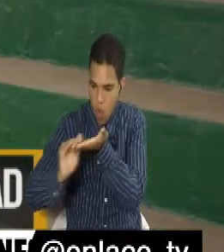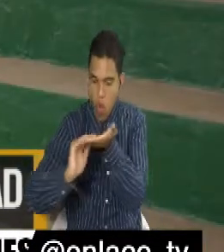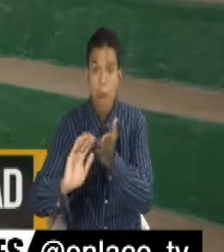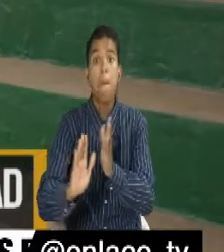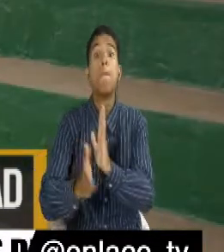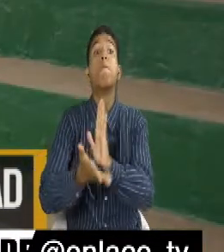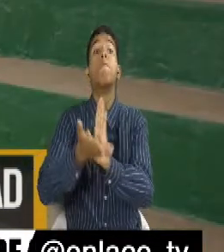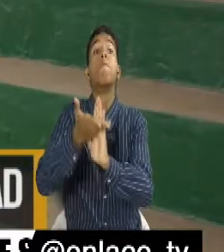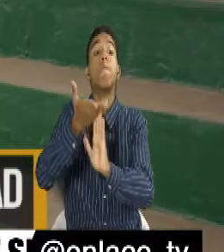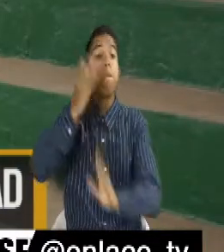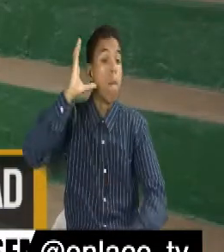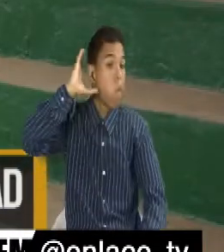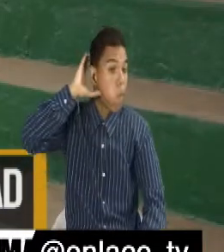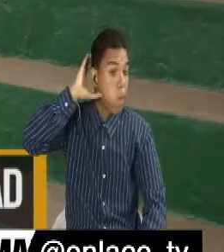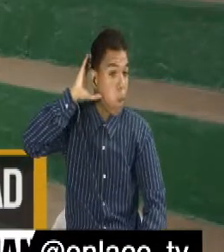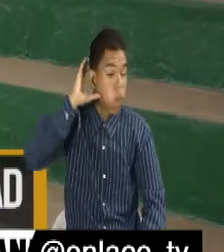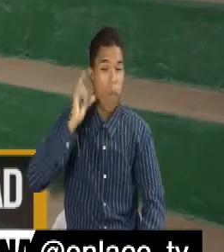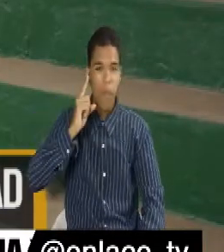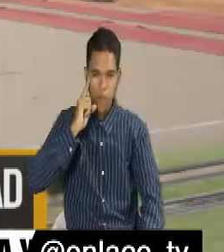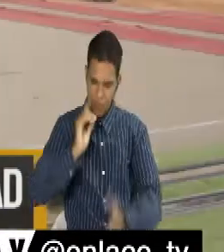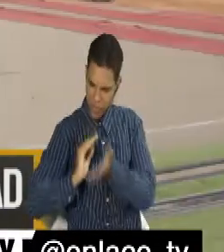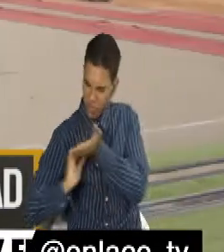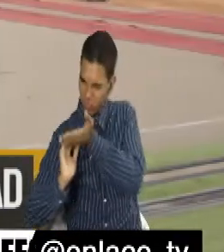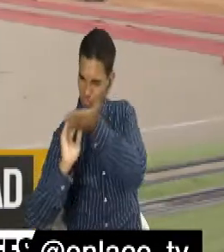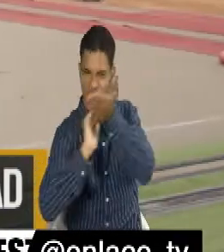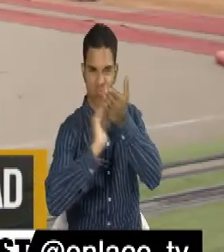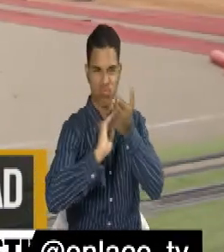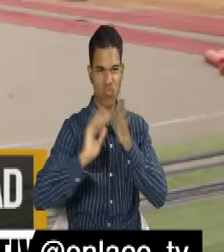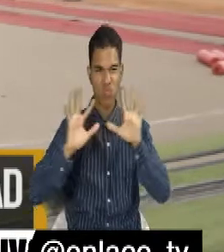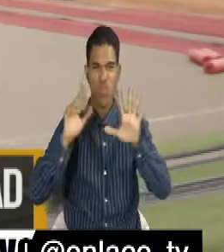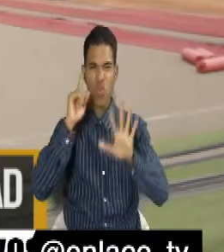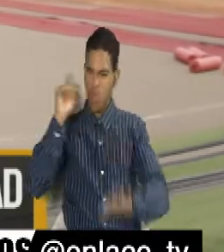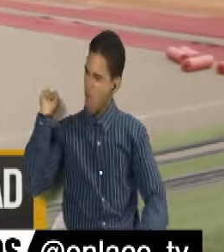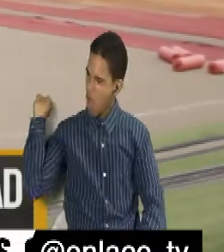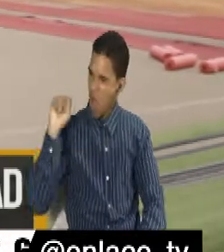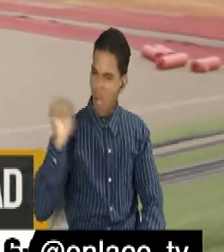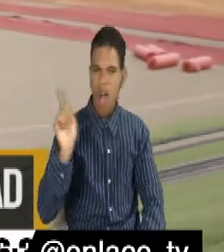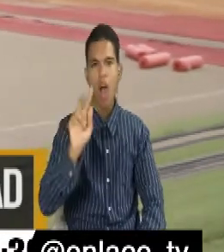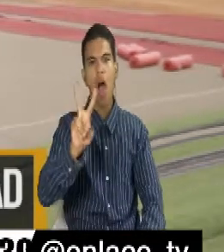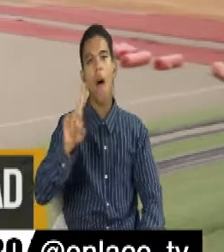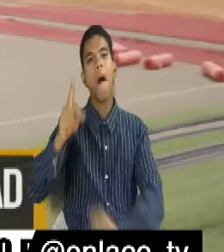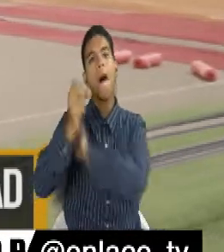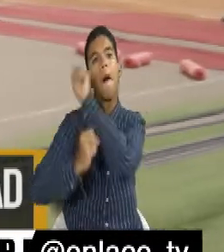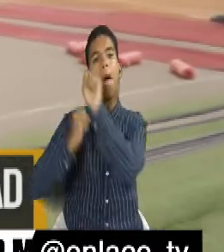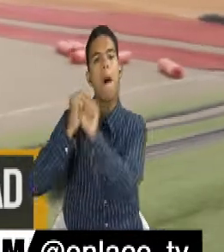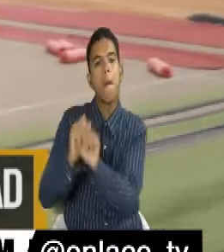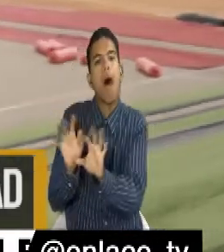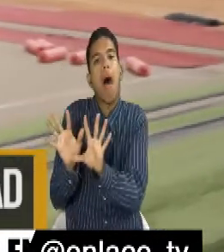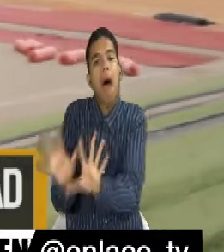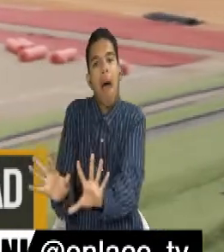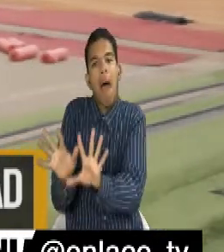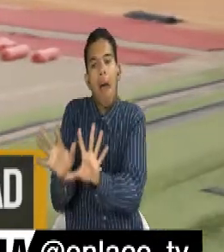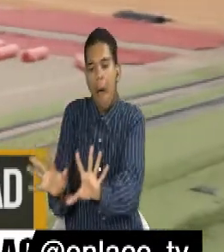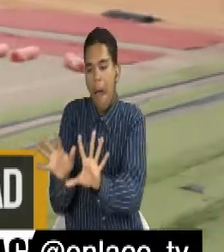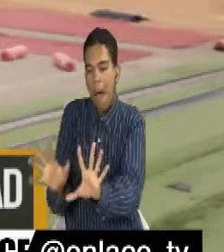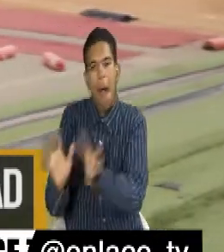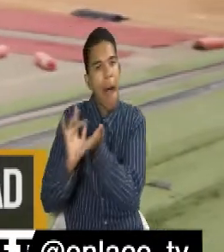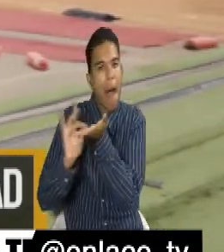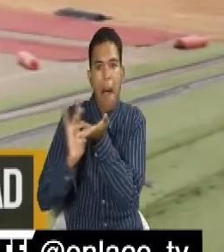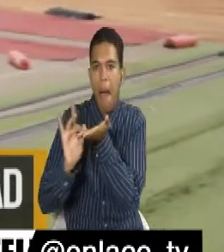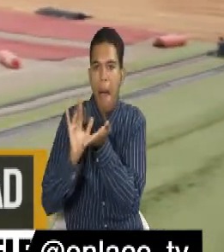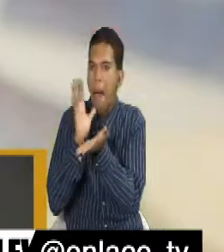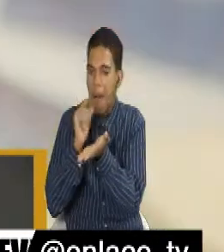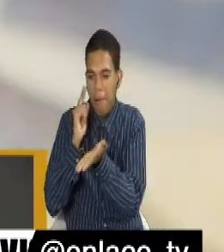mantenimiento y adecuación del escenario deportivo que desde hace 21 años se encontraba en completo abandono. Se va a incluir una